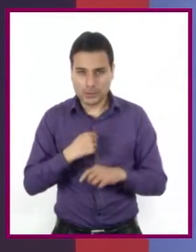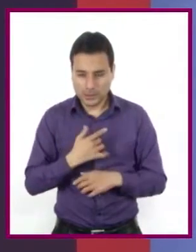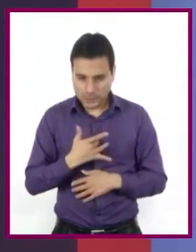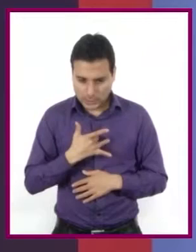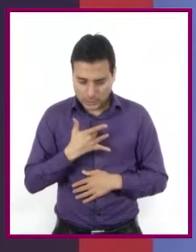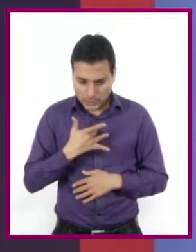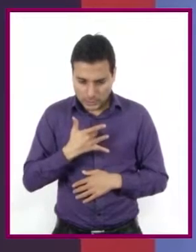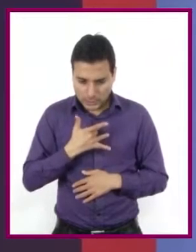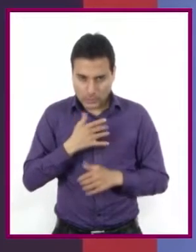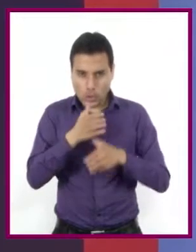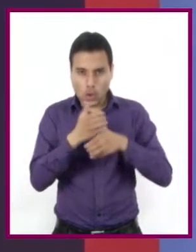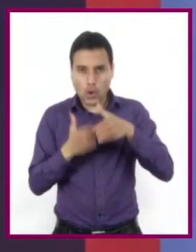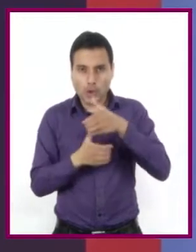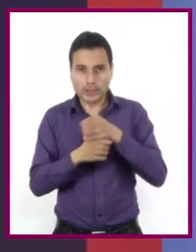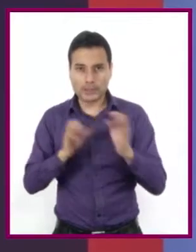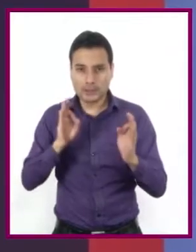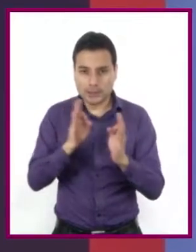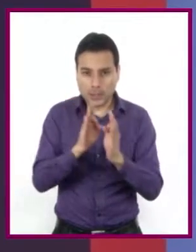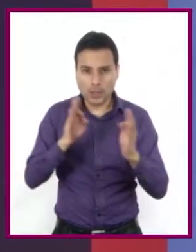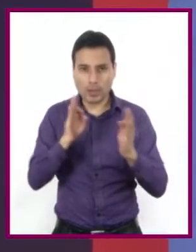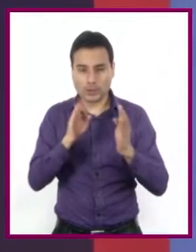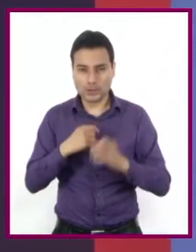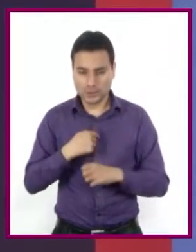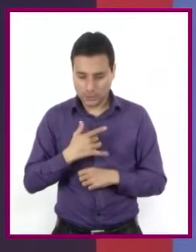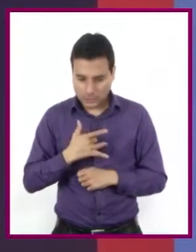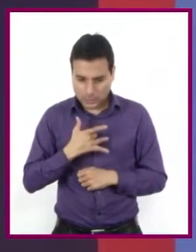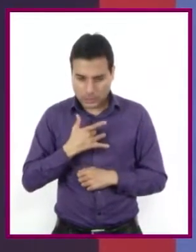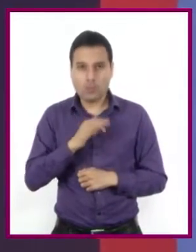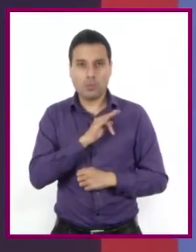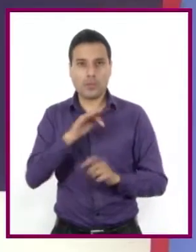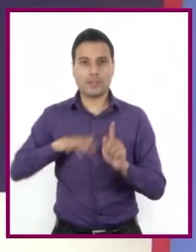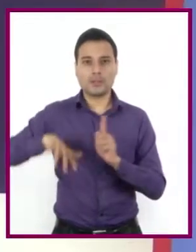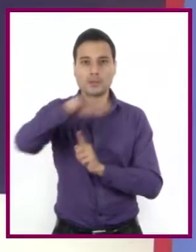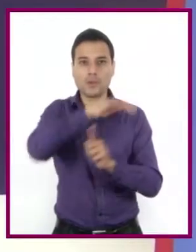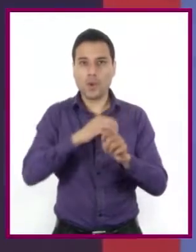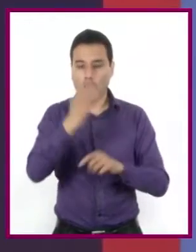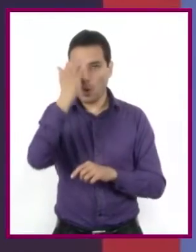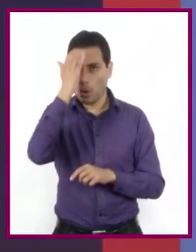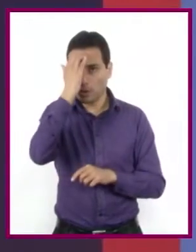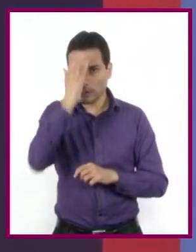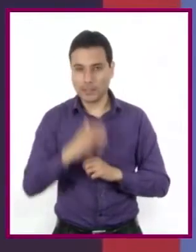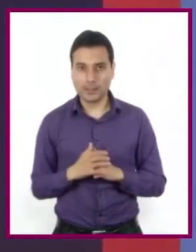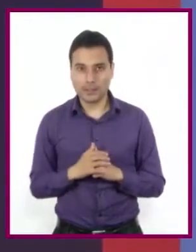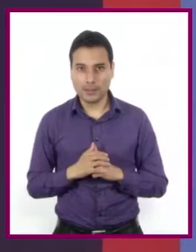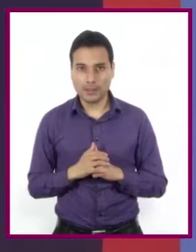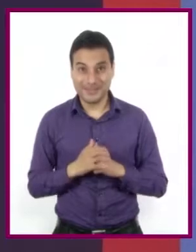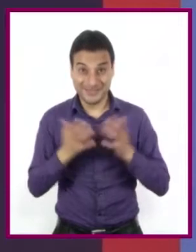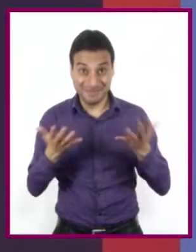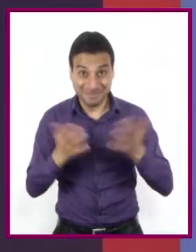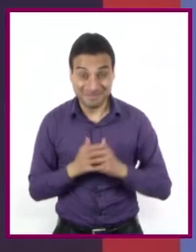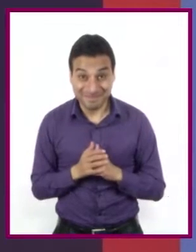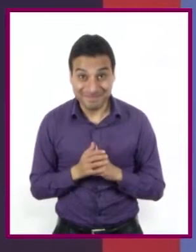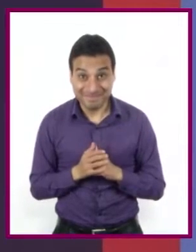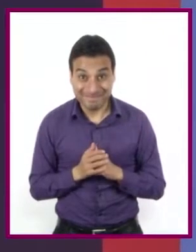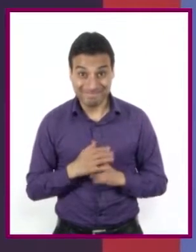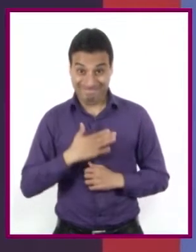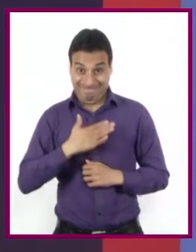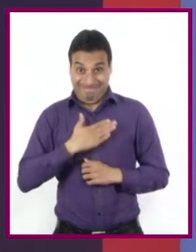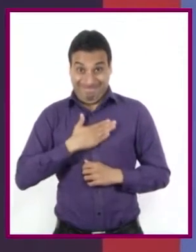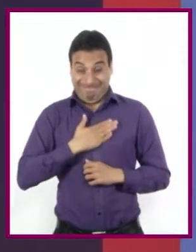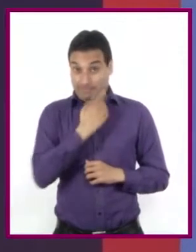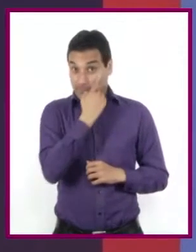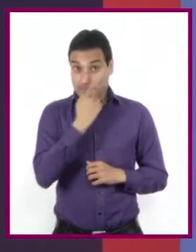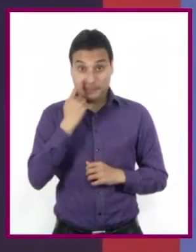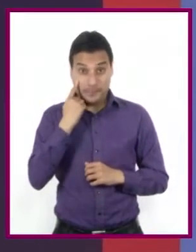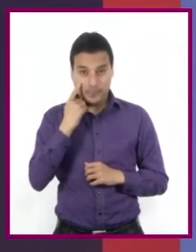cerca están los objetos, nos permite entender lo que nos rodea. Es decir, nuestra perspectiva nos ayuda a representar